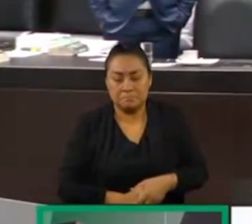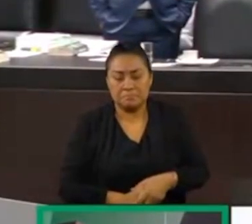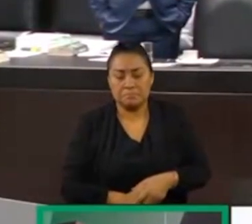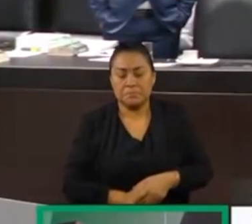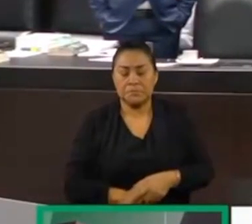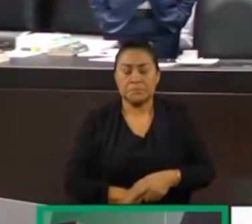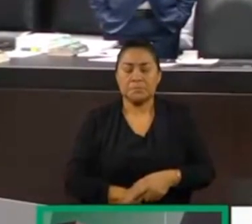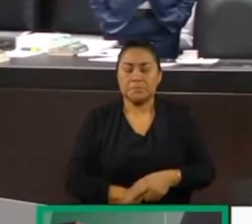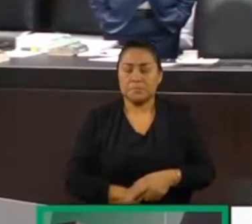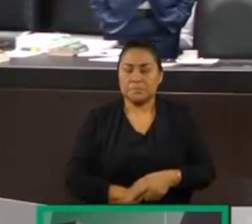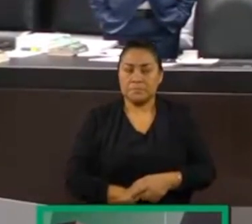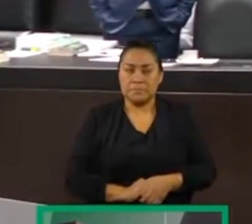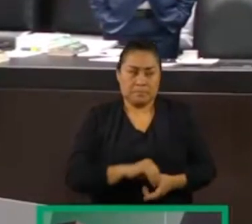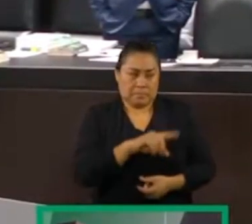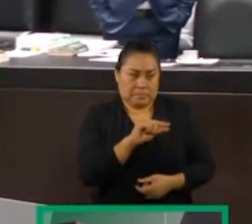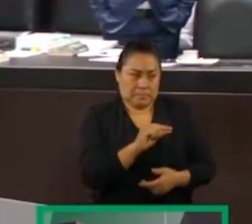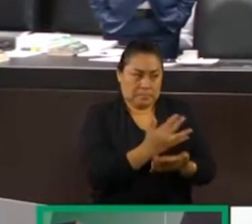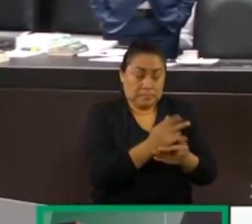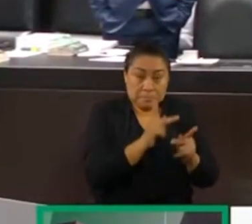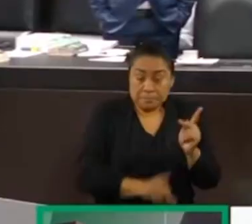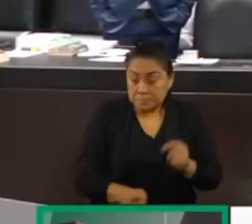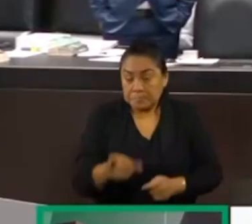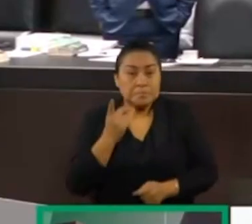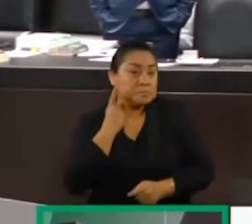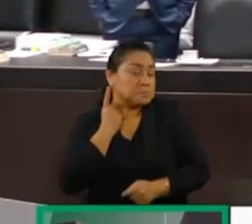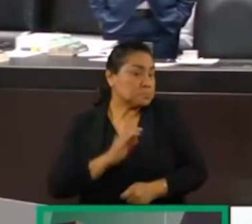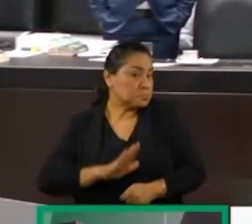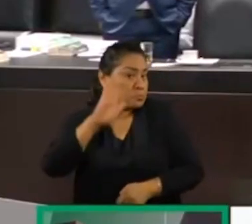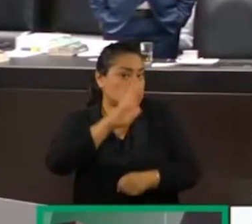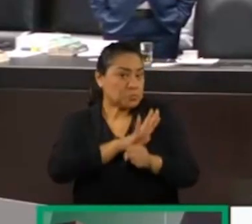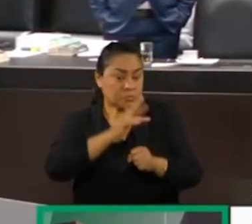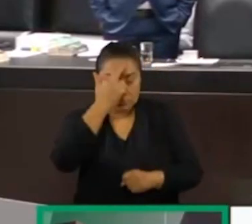Permítame, el orador. Diputado, ¿con qué objeto?